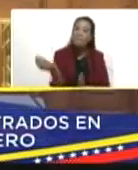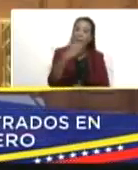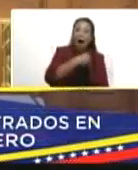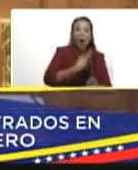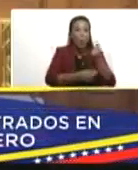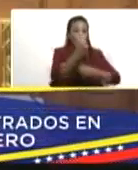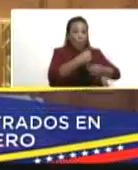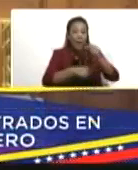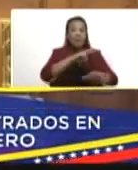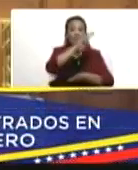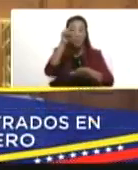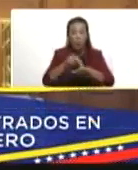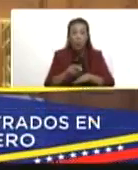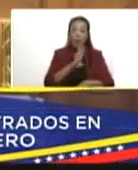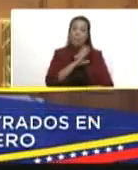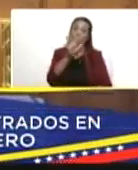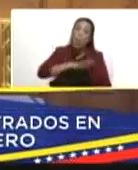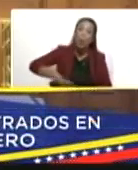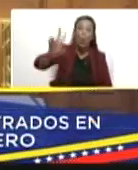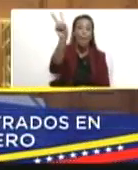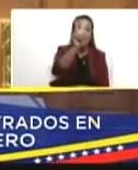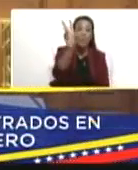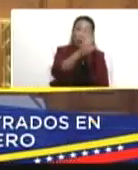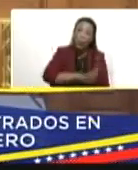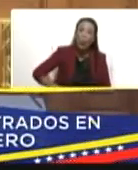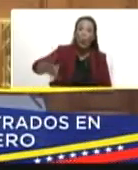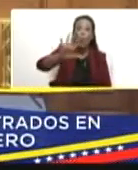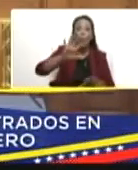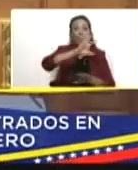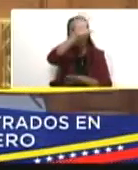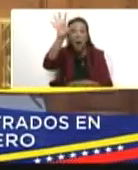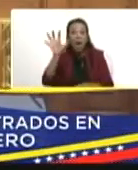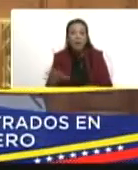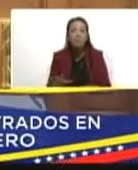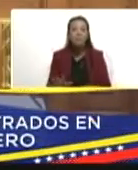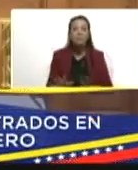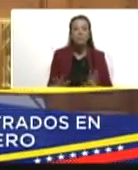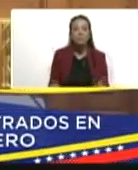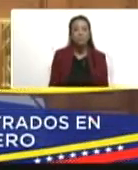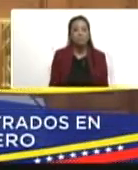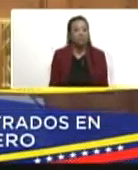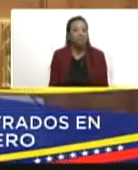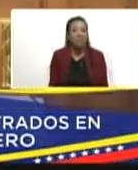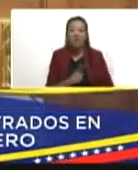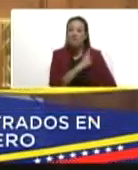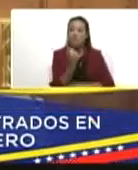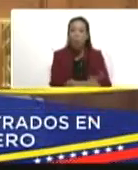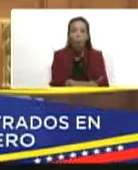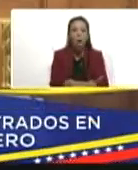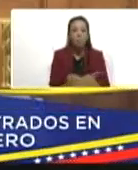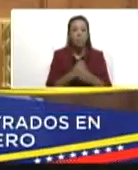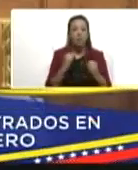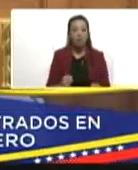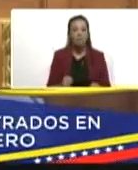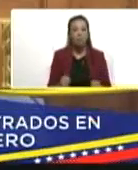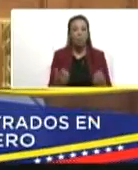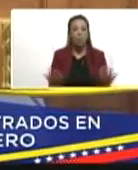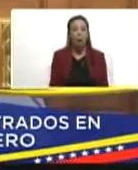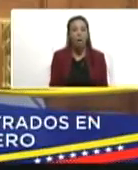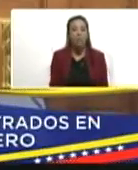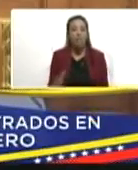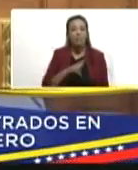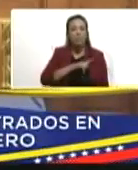comercio nacional con el mundo una fuerte y poderosa